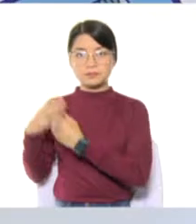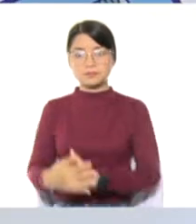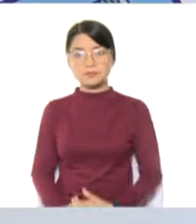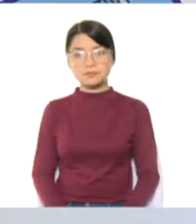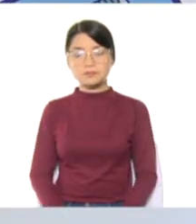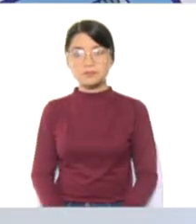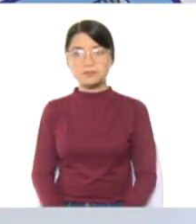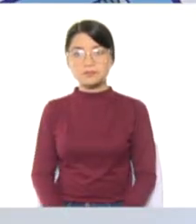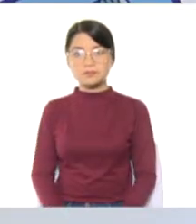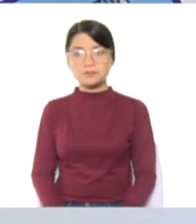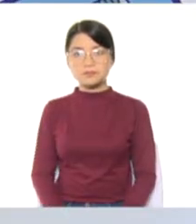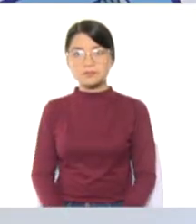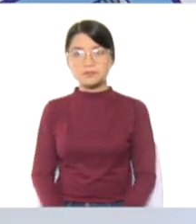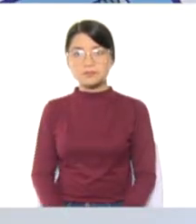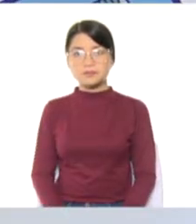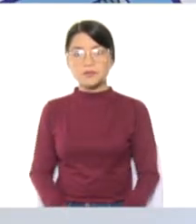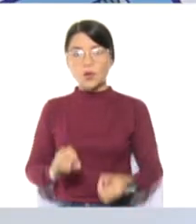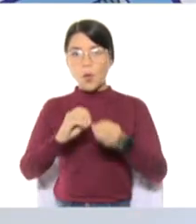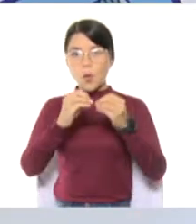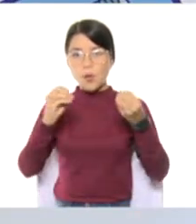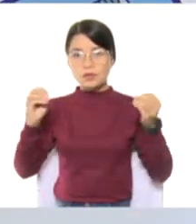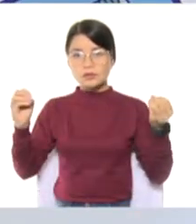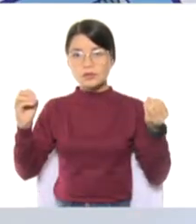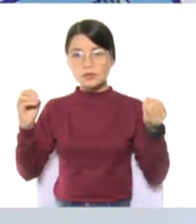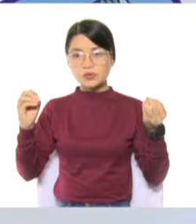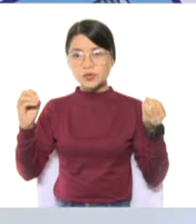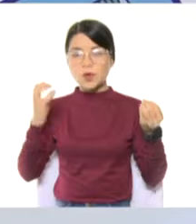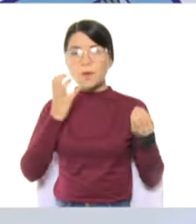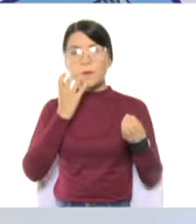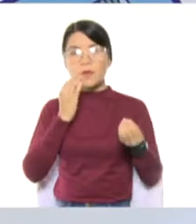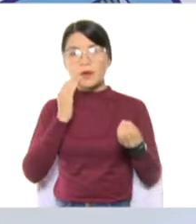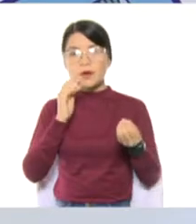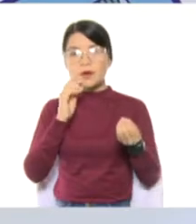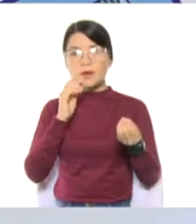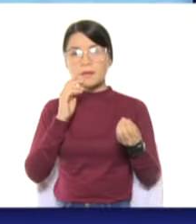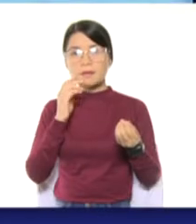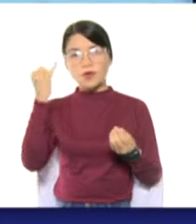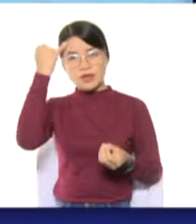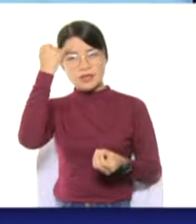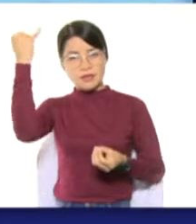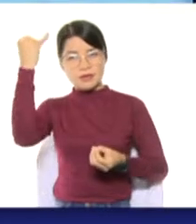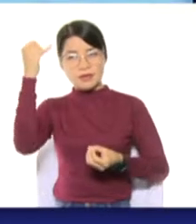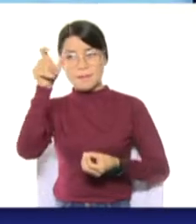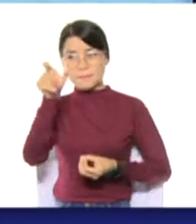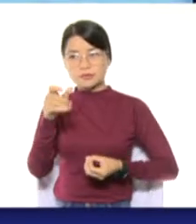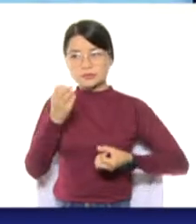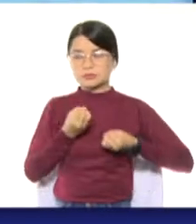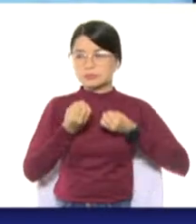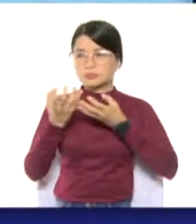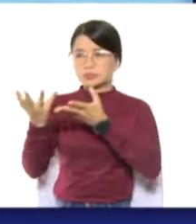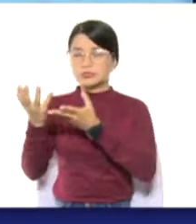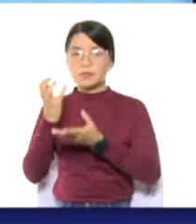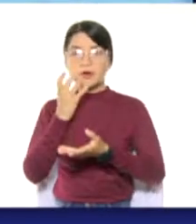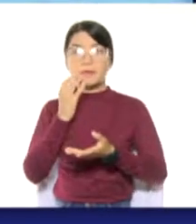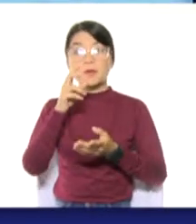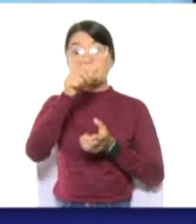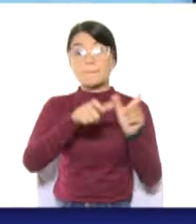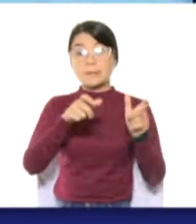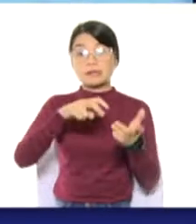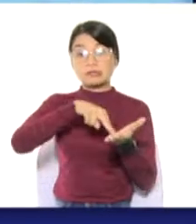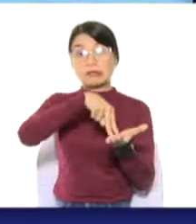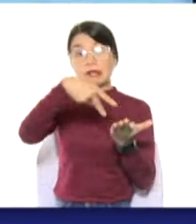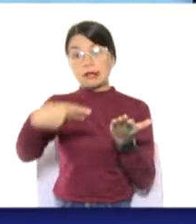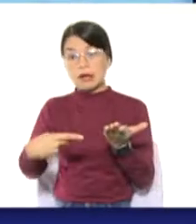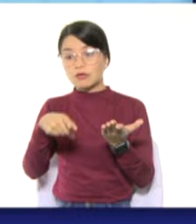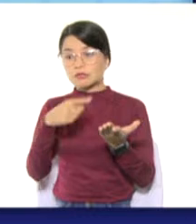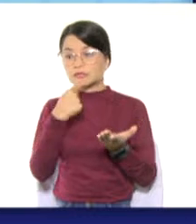sería, si alguien se cae, tú le dices, ya, levántate del suelo. Continuamos entonces con lo que